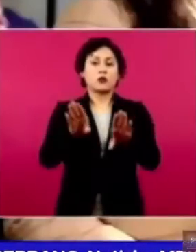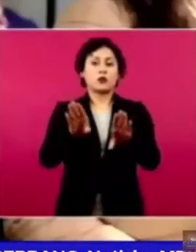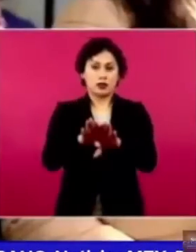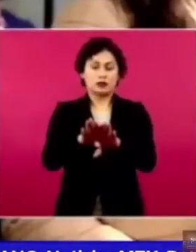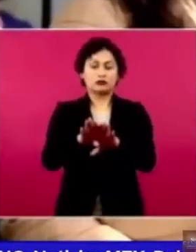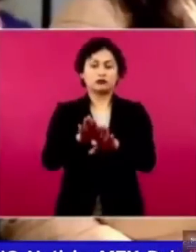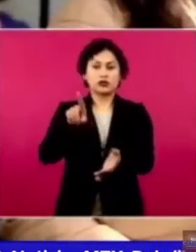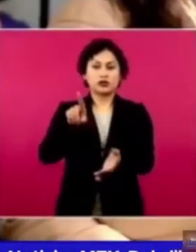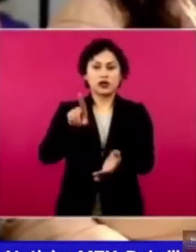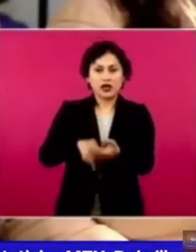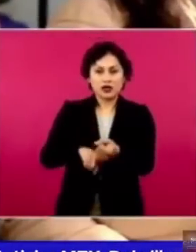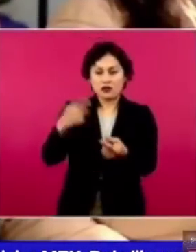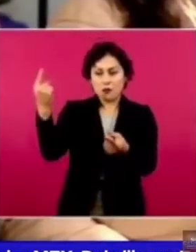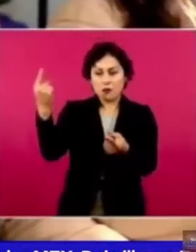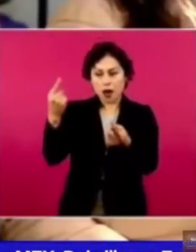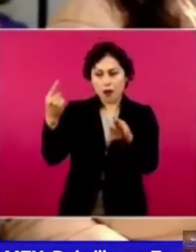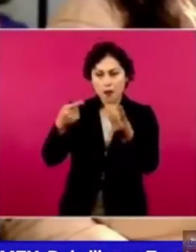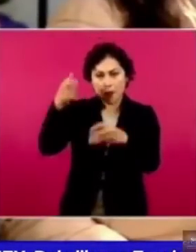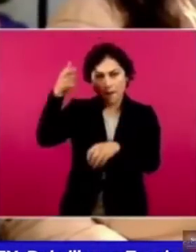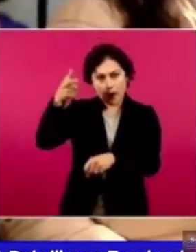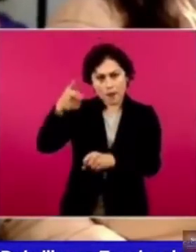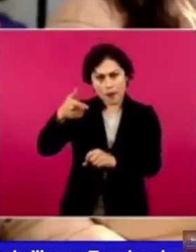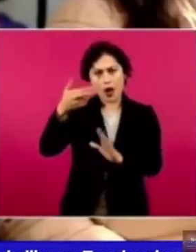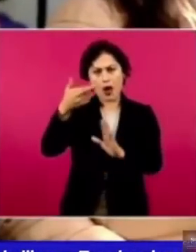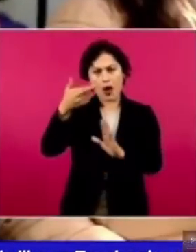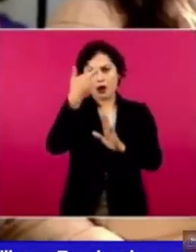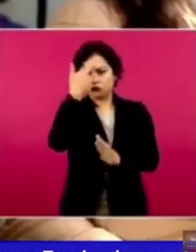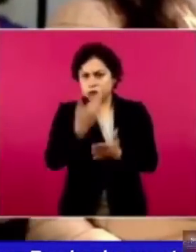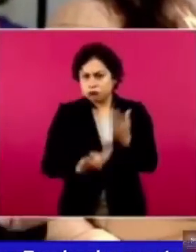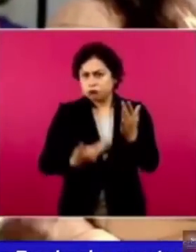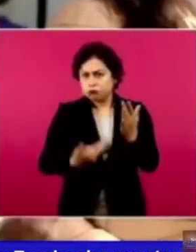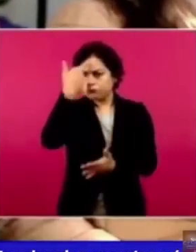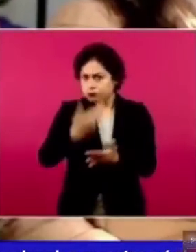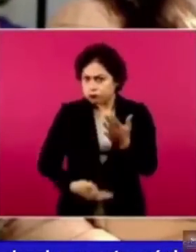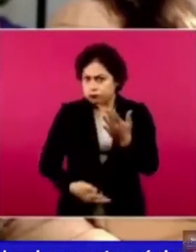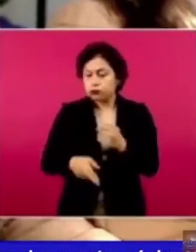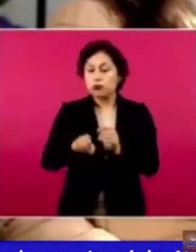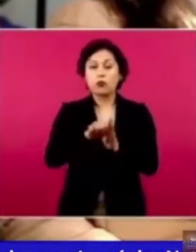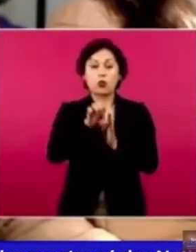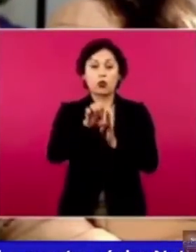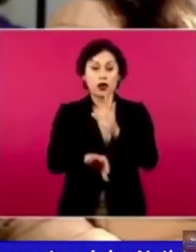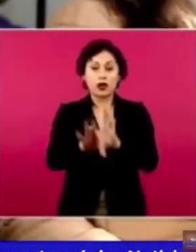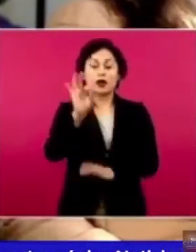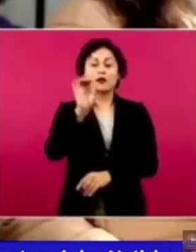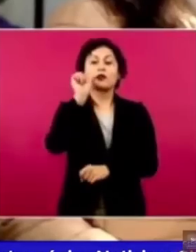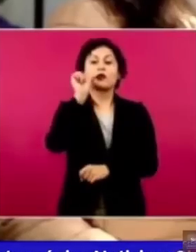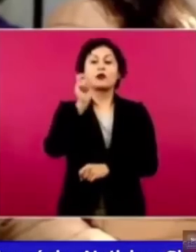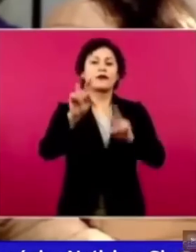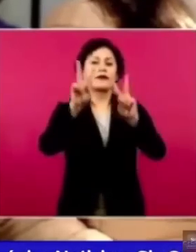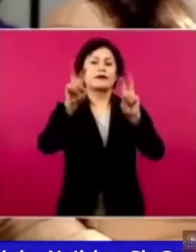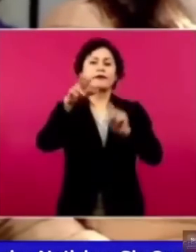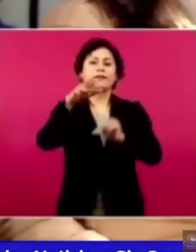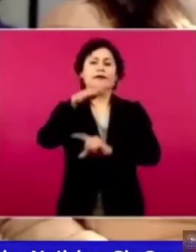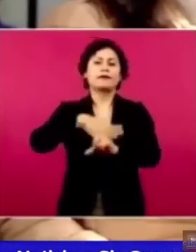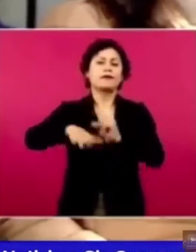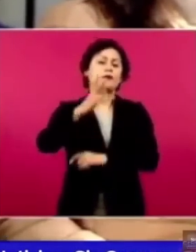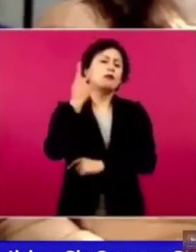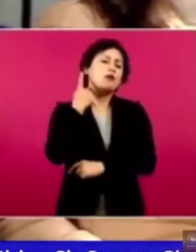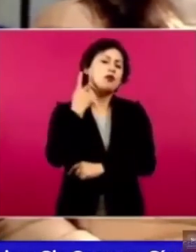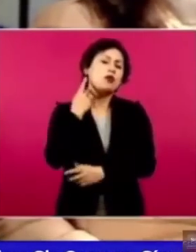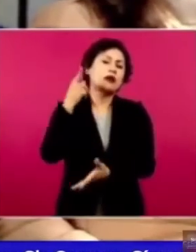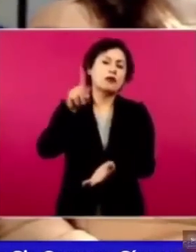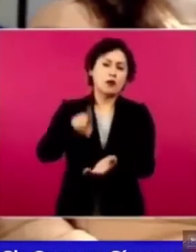de irregularidades que se han presentado ahí. Uno es los ámbitos políticos que suceden